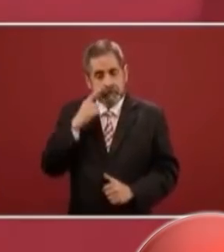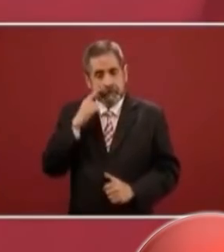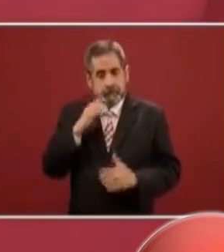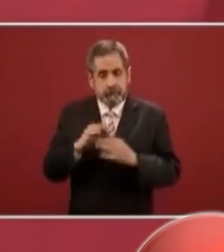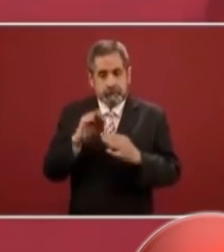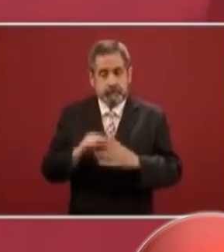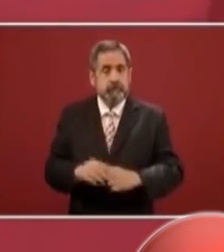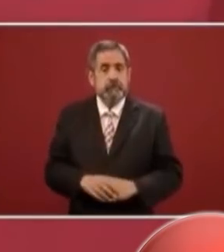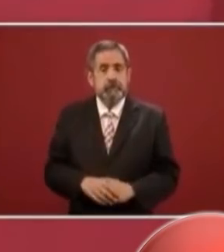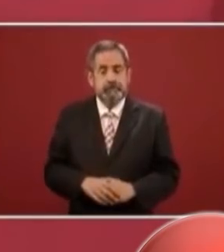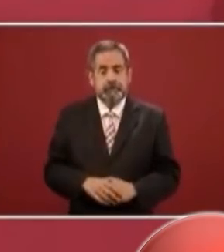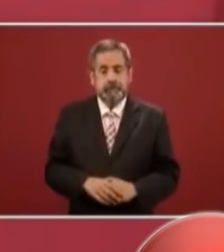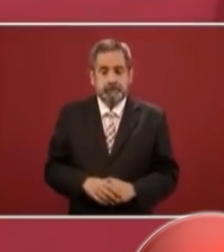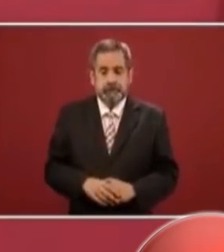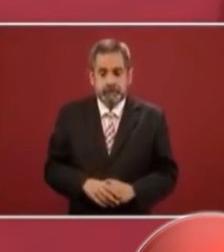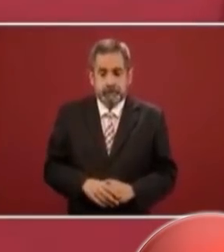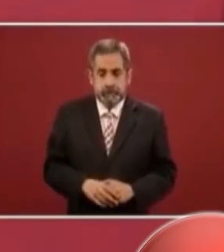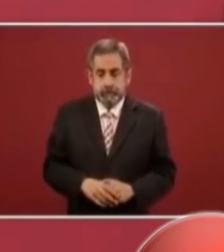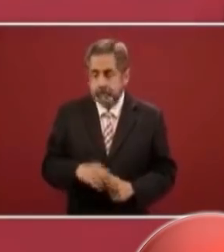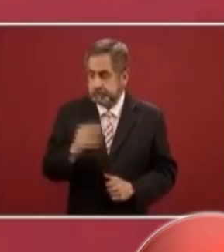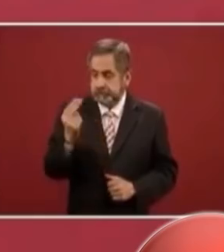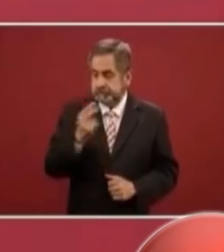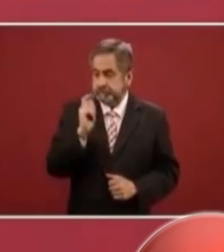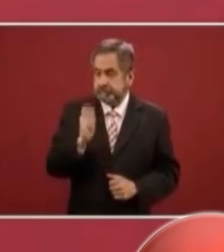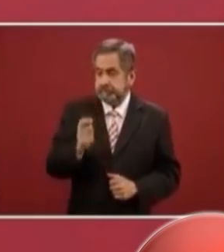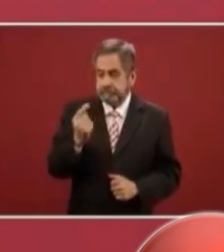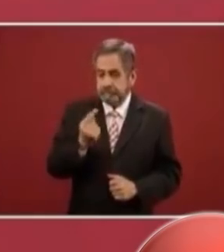Miren, hay que